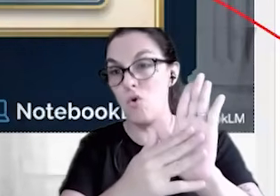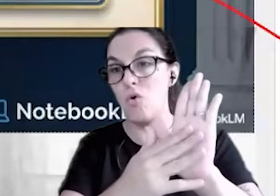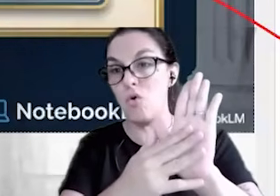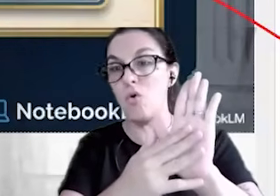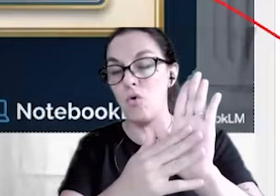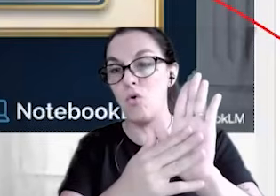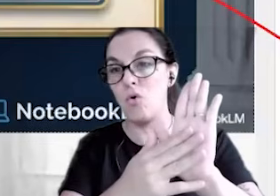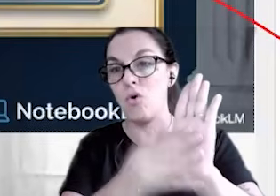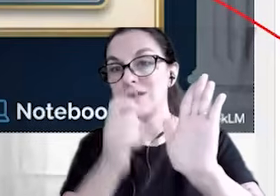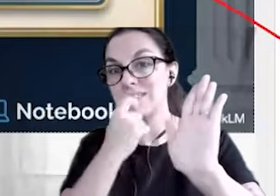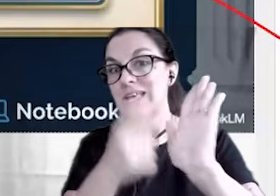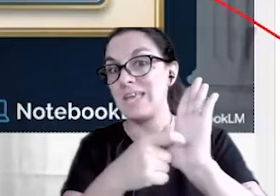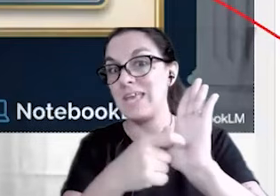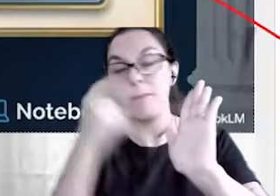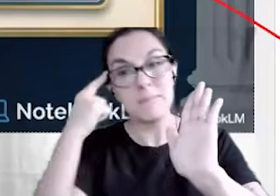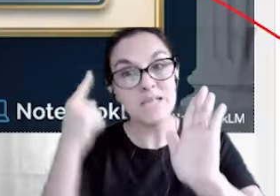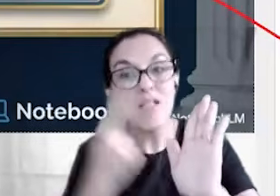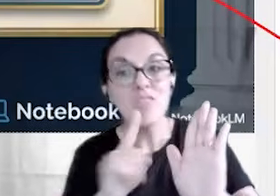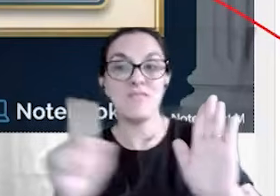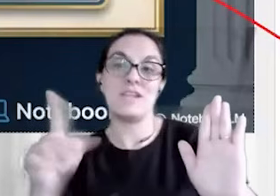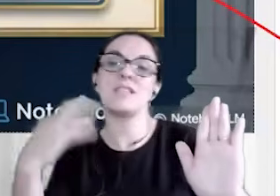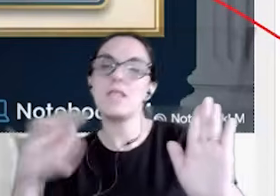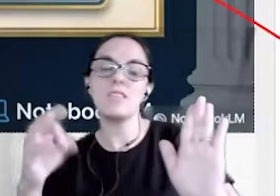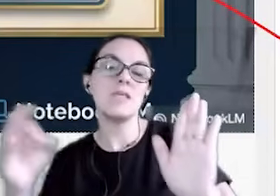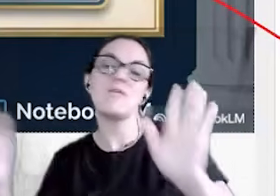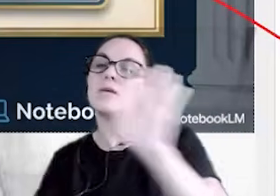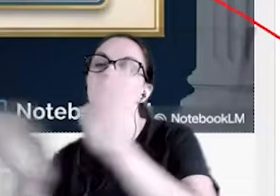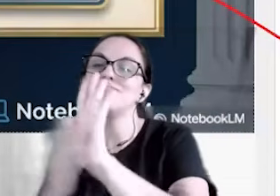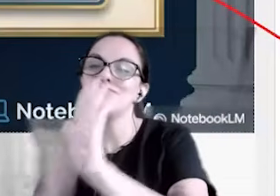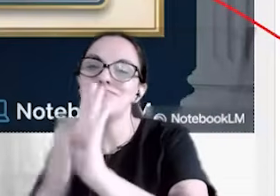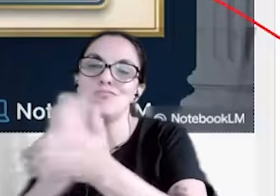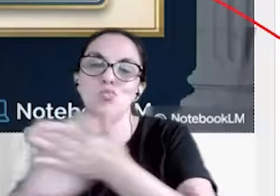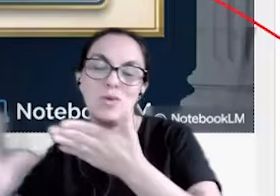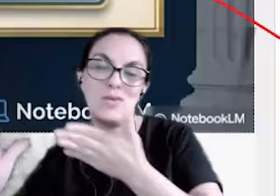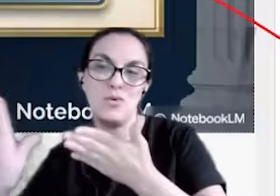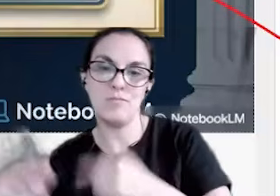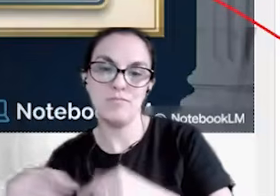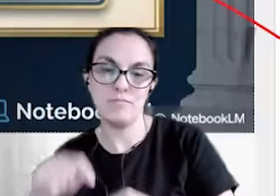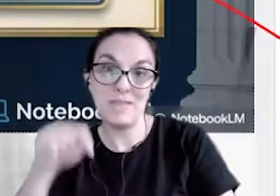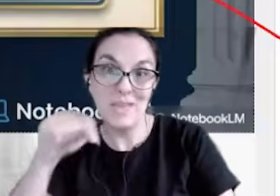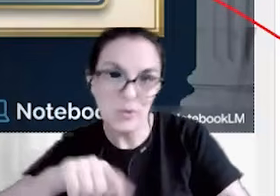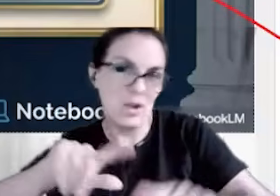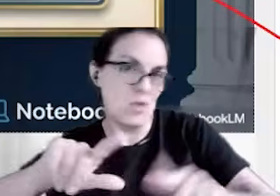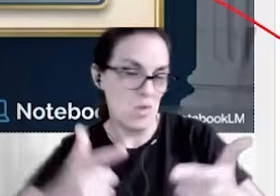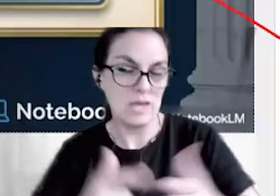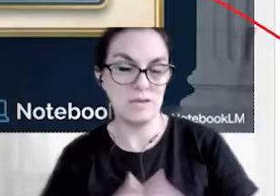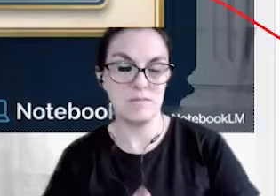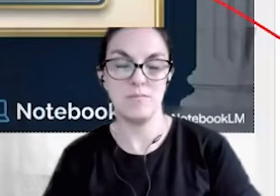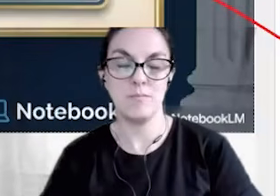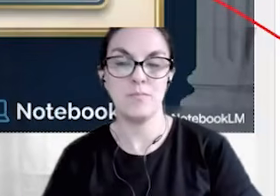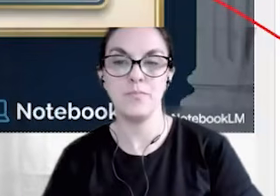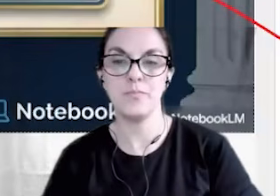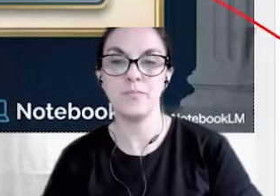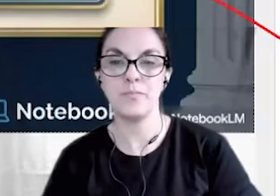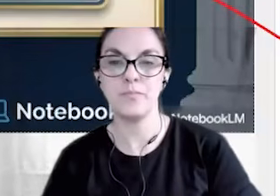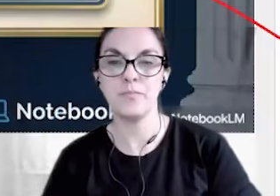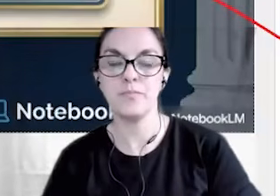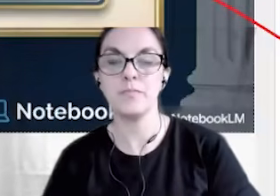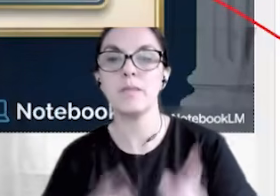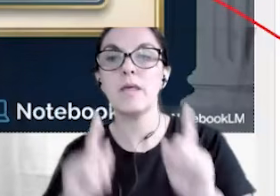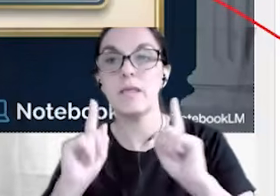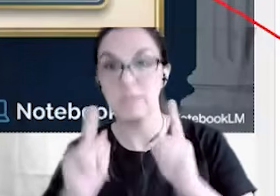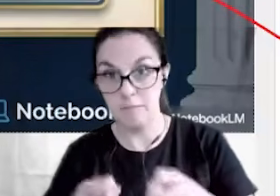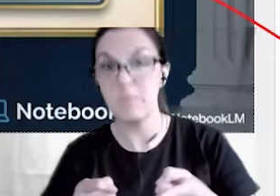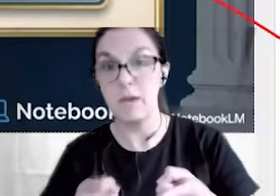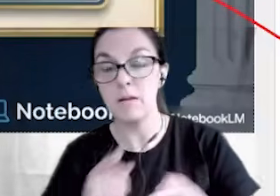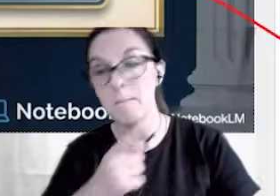debían tener un elemento nuevo, cosa que no existía. A su vez, ordenó inclusive al fisco